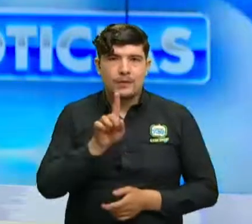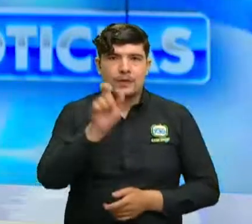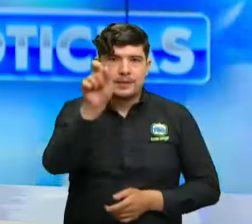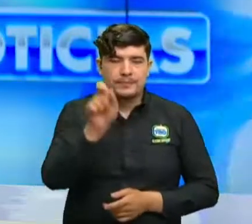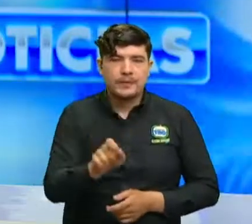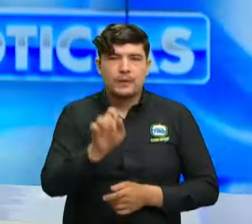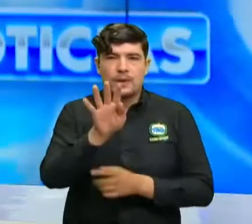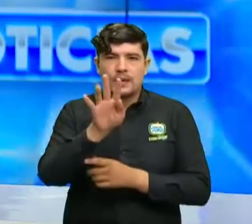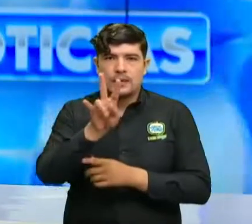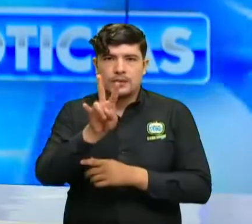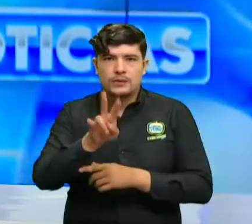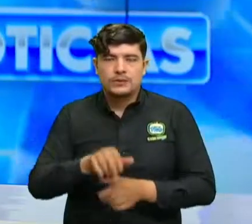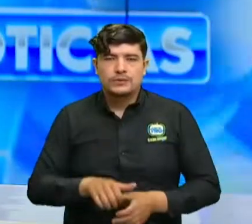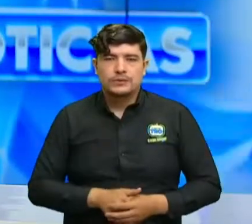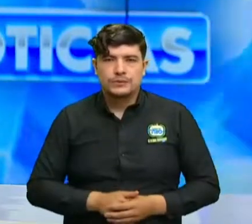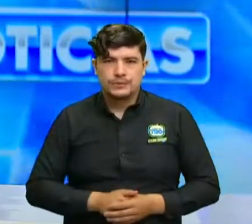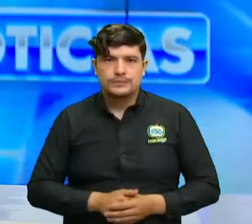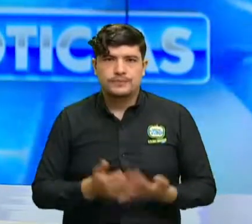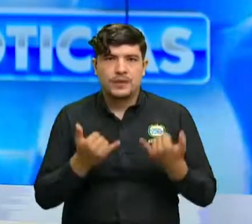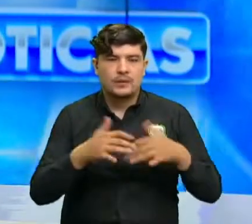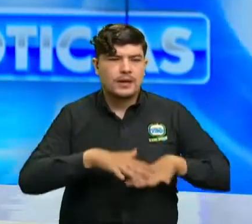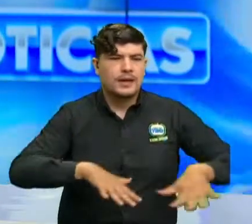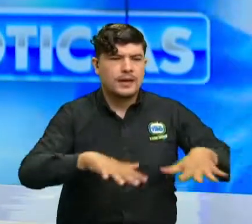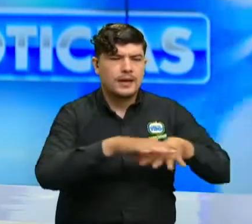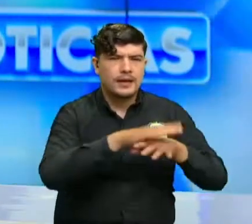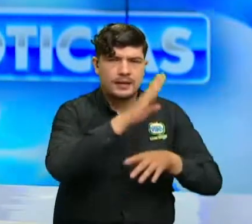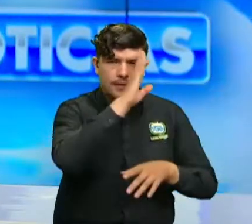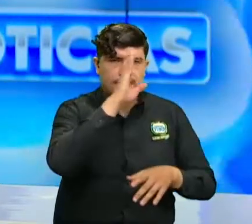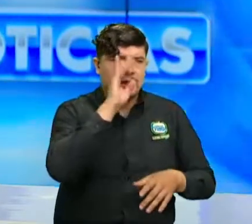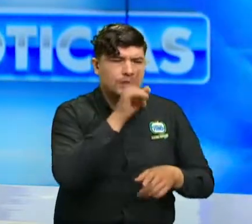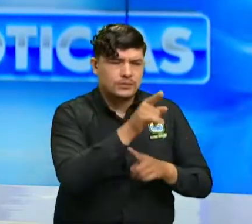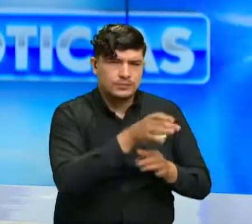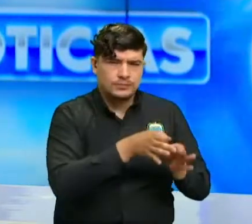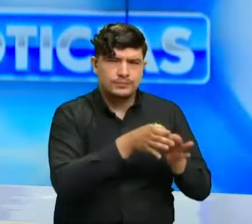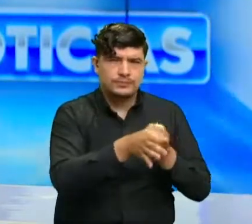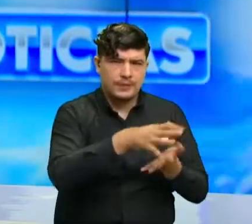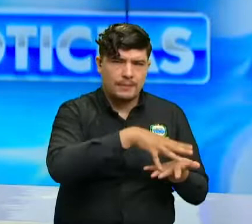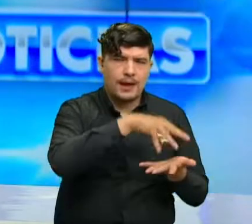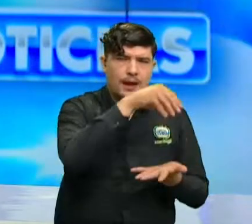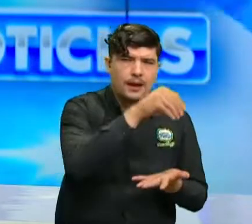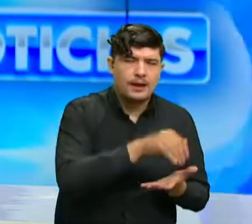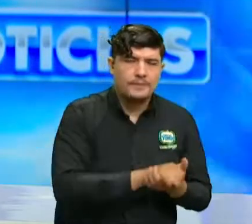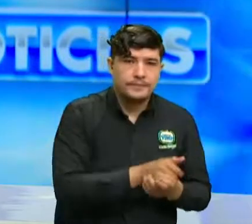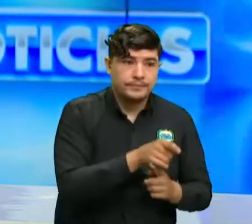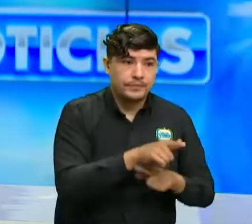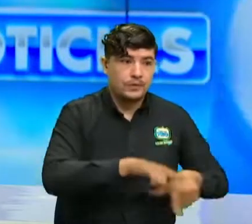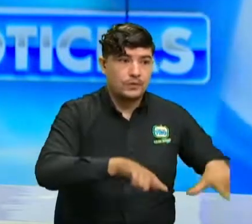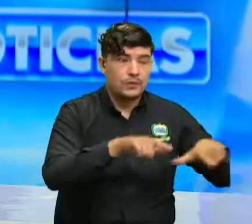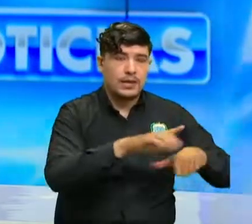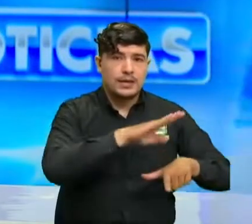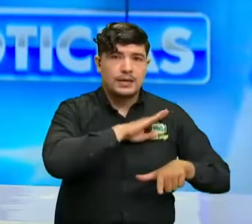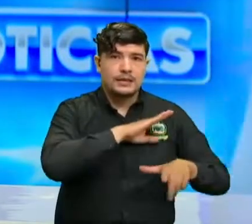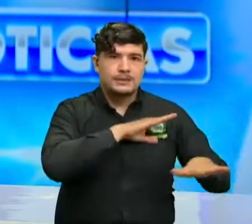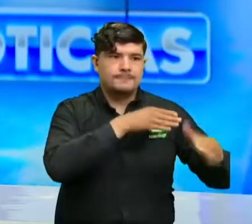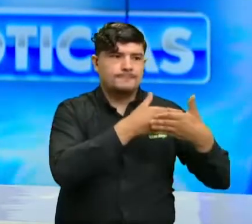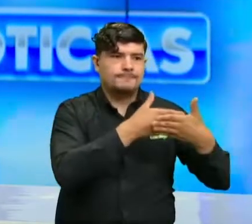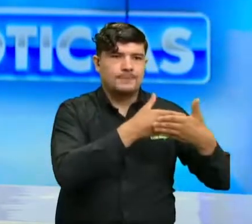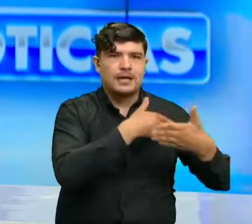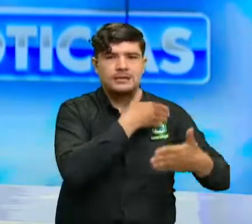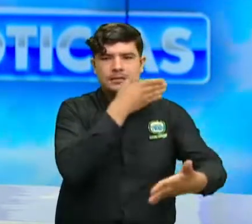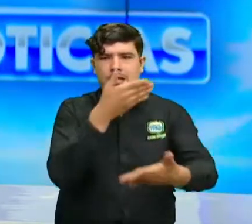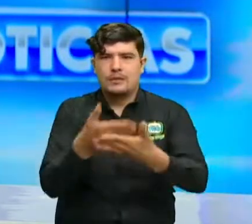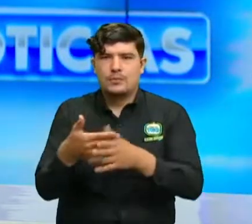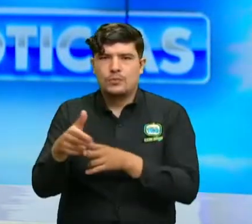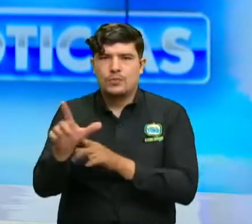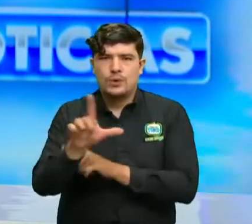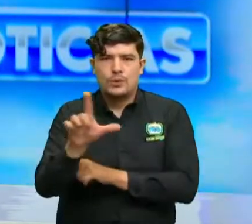trasladamos rápidamente a la provincia de garcía rovira el málaga se cerraron las instalaciones de la alcaldía municipal desde hoy hasta el próximo lunes